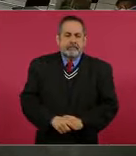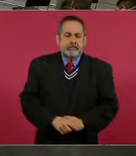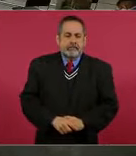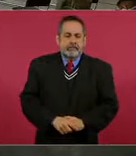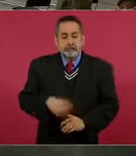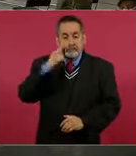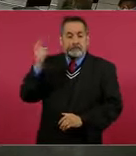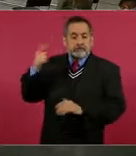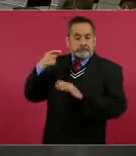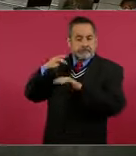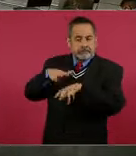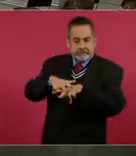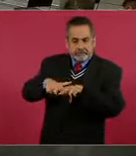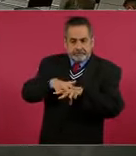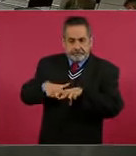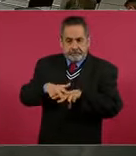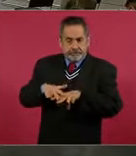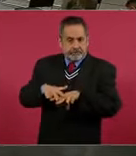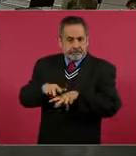Ah, el tren.